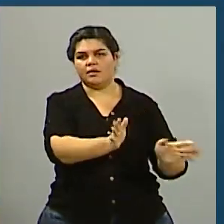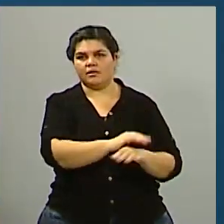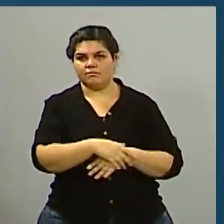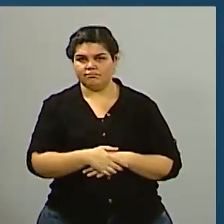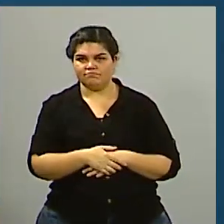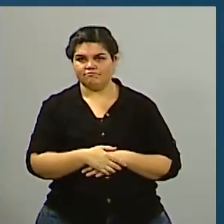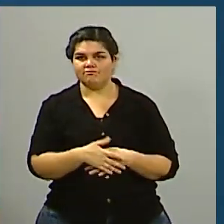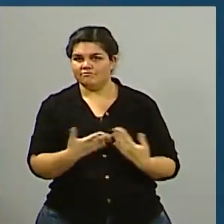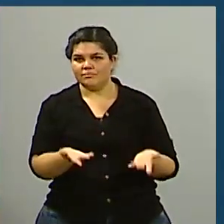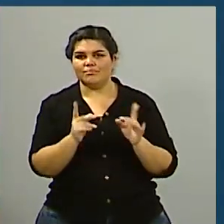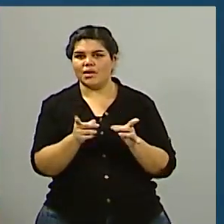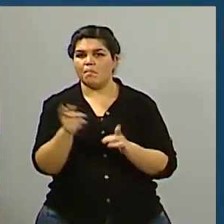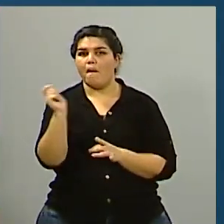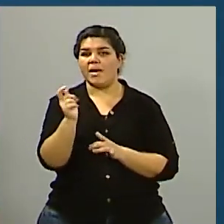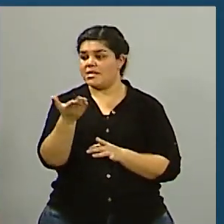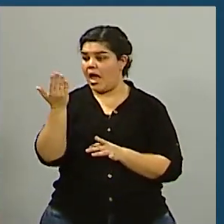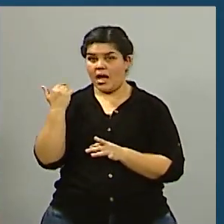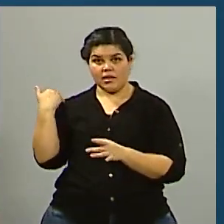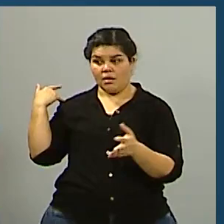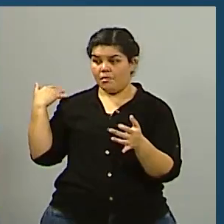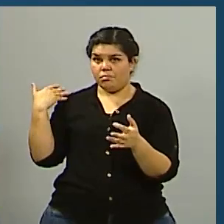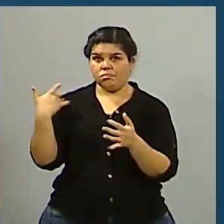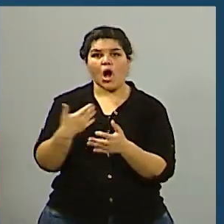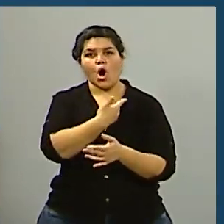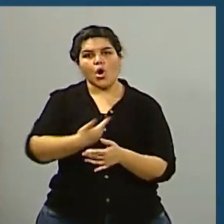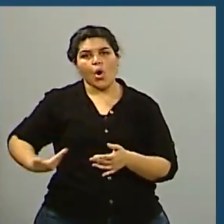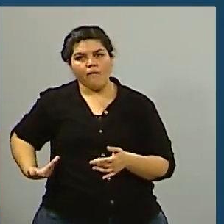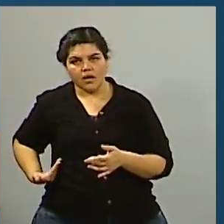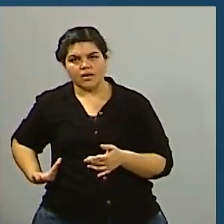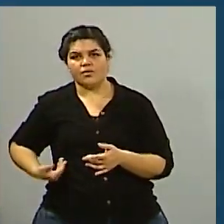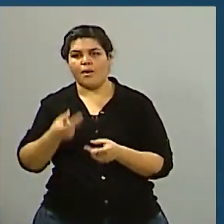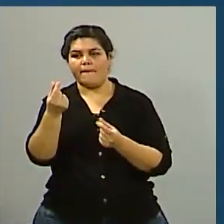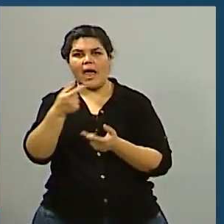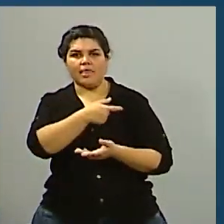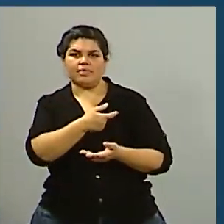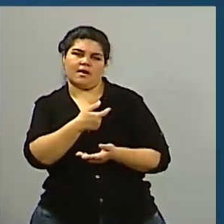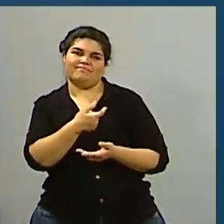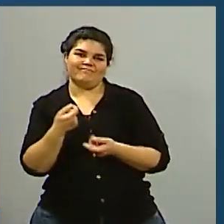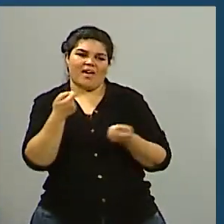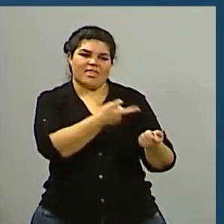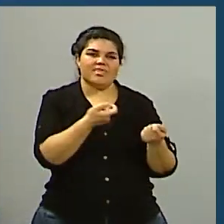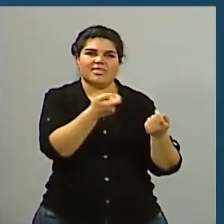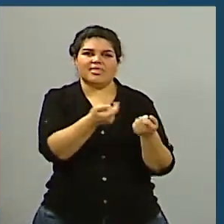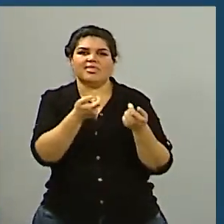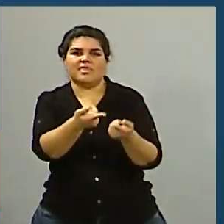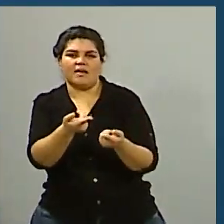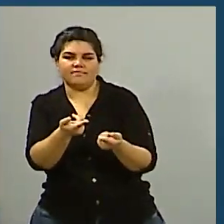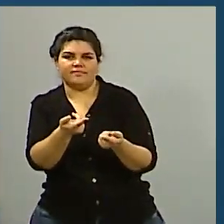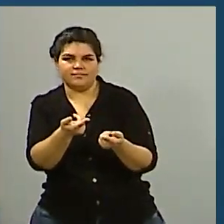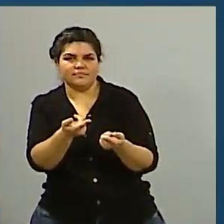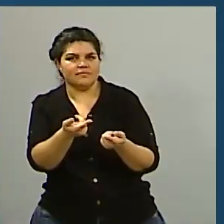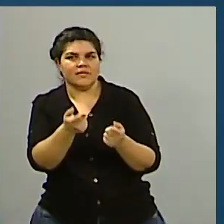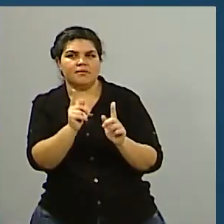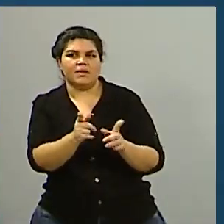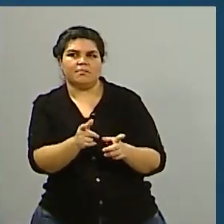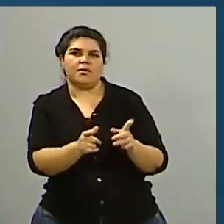meses donde tal vez se recibe un poco más de asistencia por parte del Estado, en general no se puede comparar lo que recibe alguien a través de